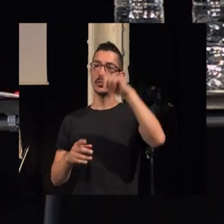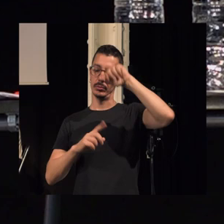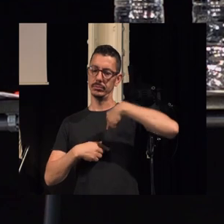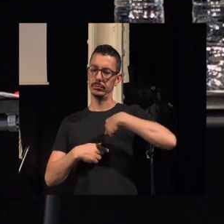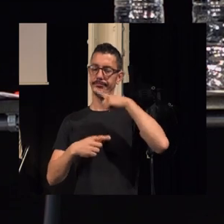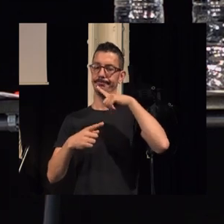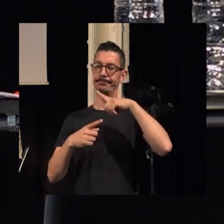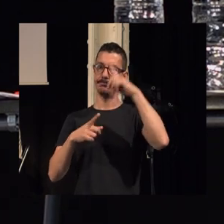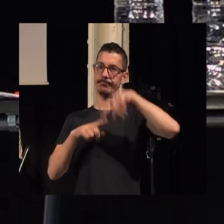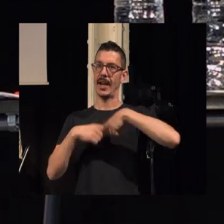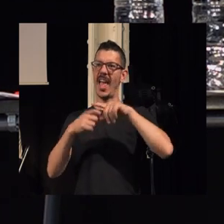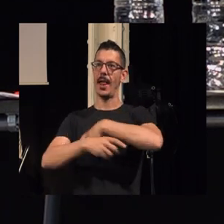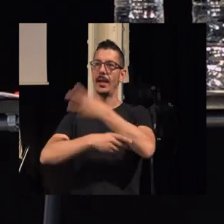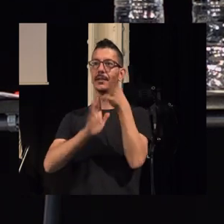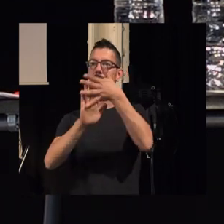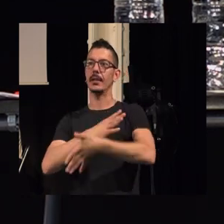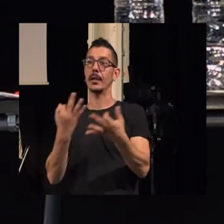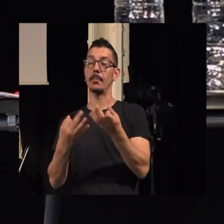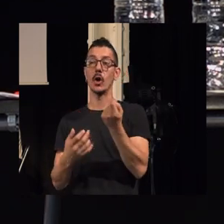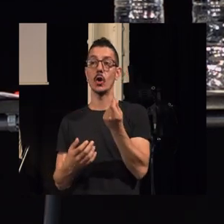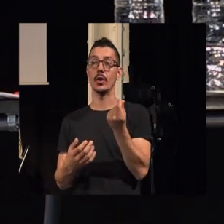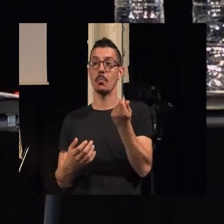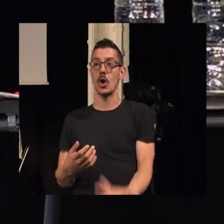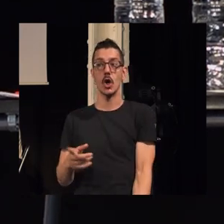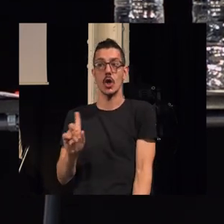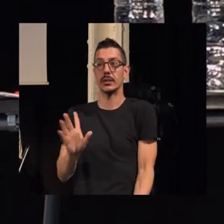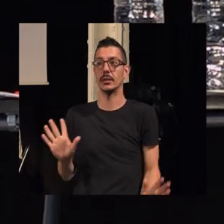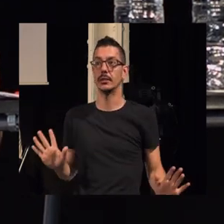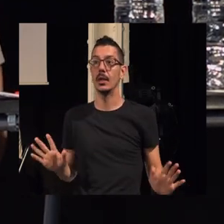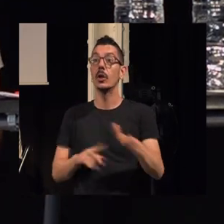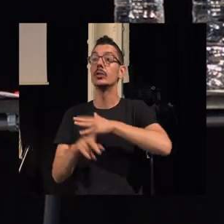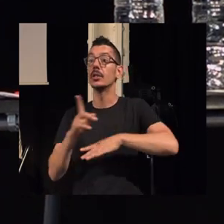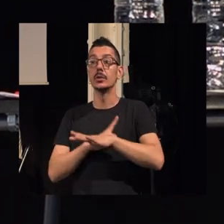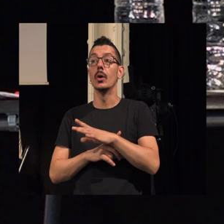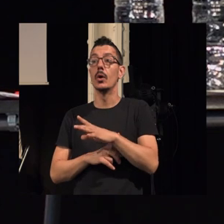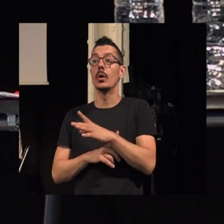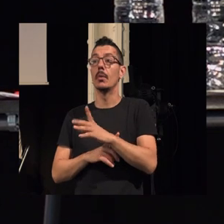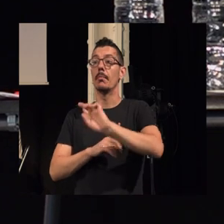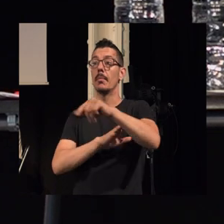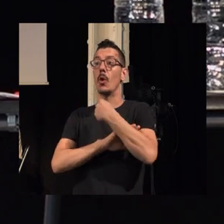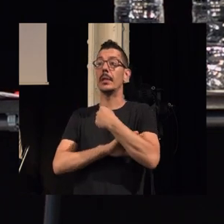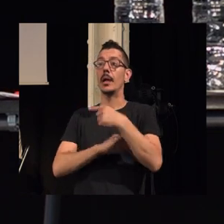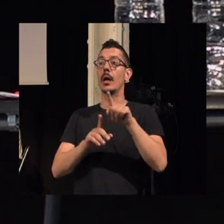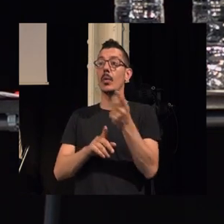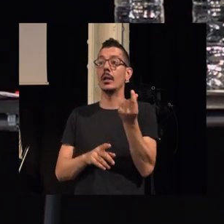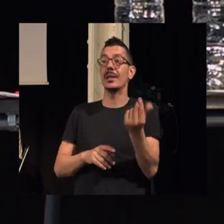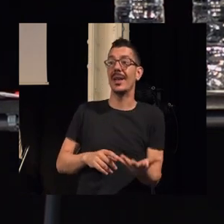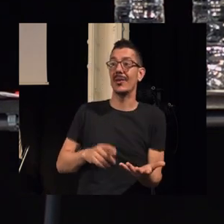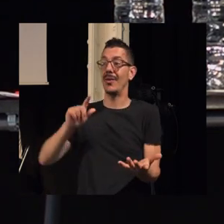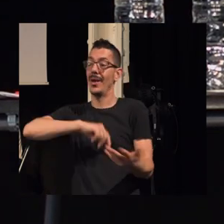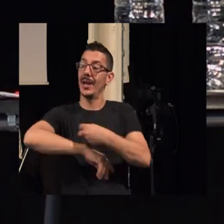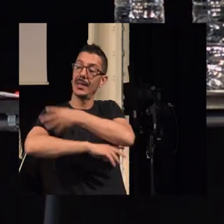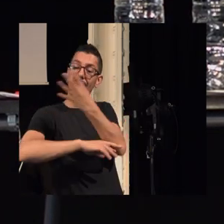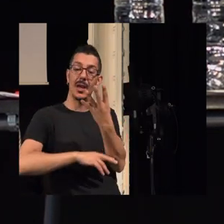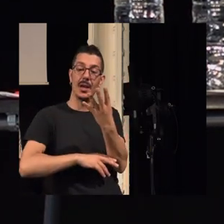LGTB. No sé si tengo dinero para ser LGTB en este contexto. Entonces, ¿qué son políticas